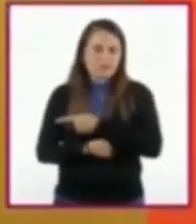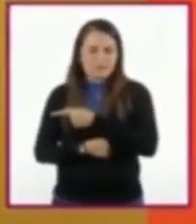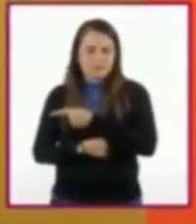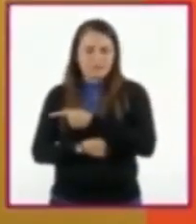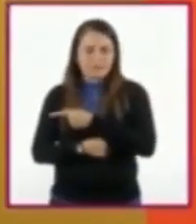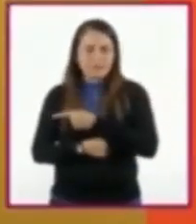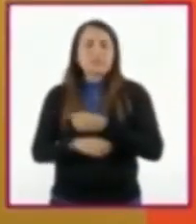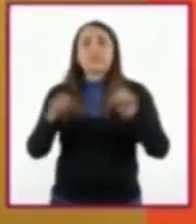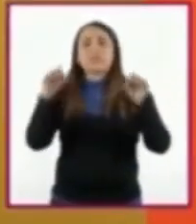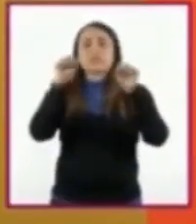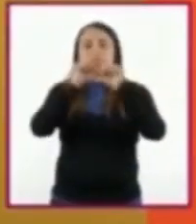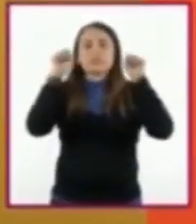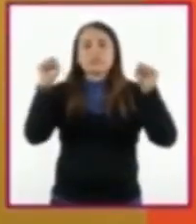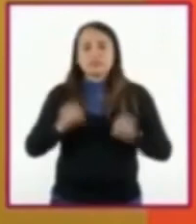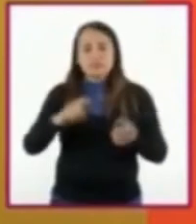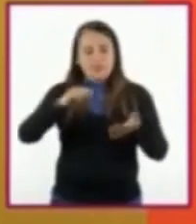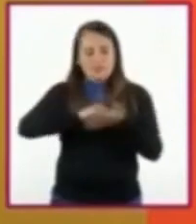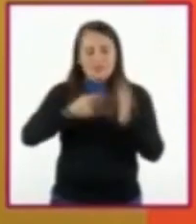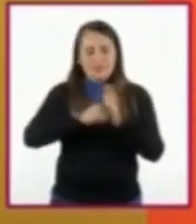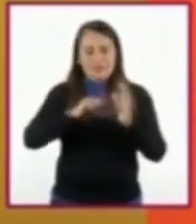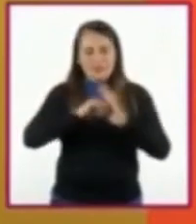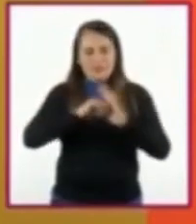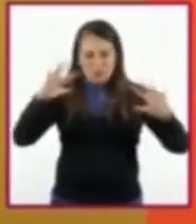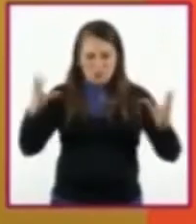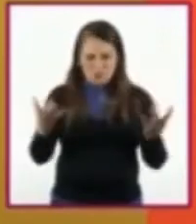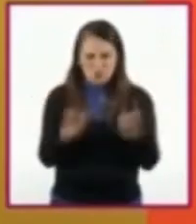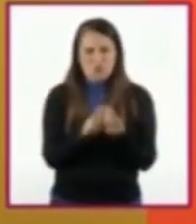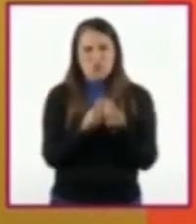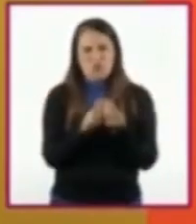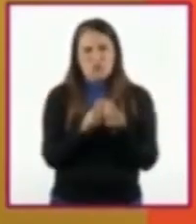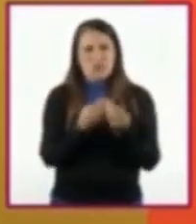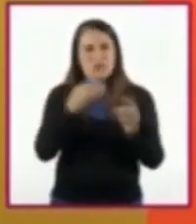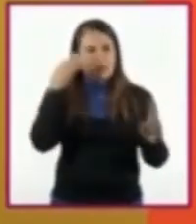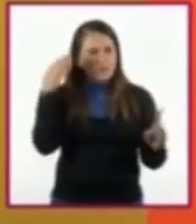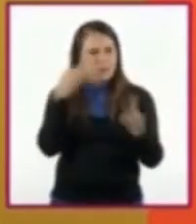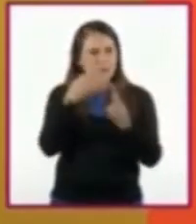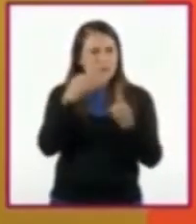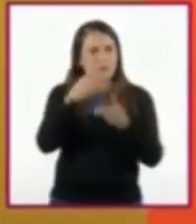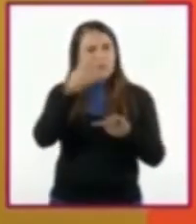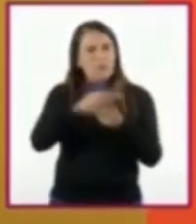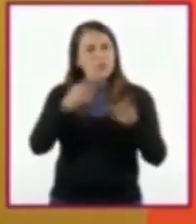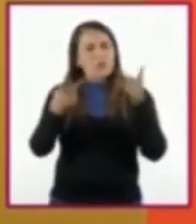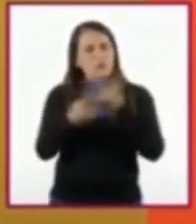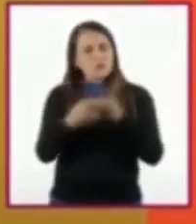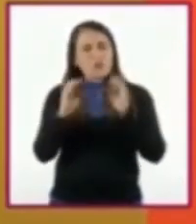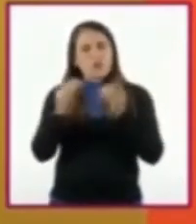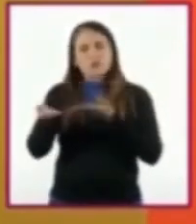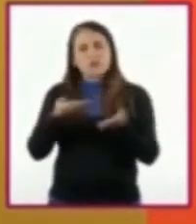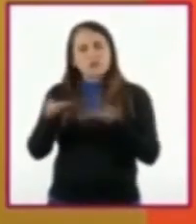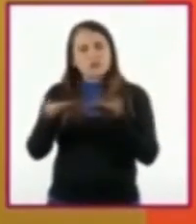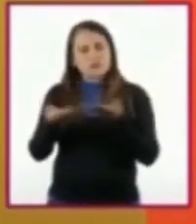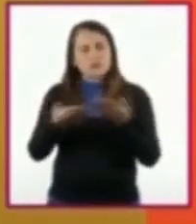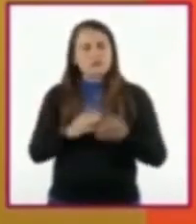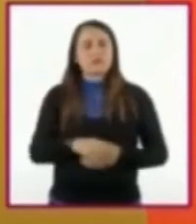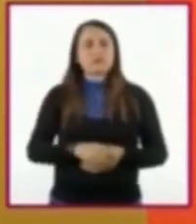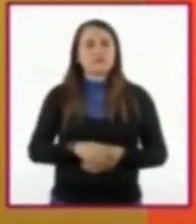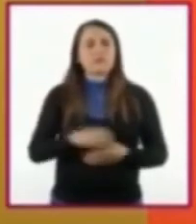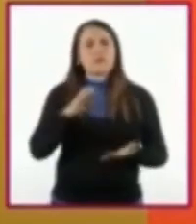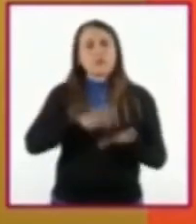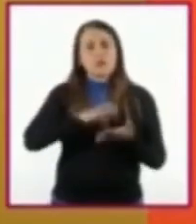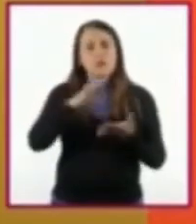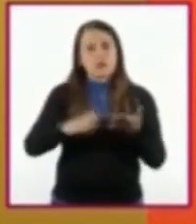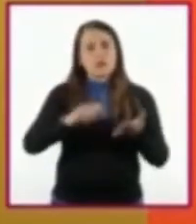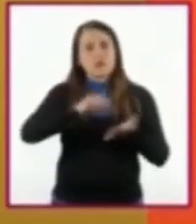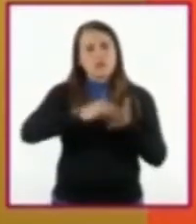que integra y organiza distintas técnicas con el objetivo de obtener un producto o brindar un servicio. Por ejemplo, las técnicas